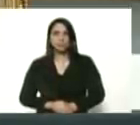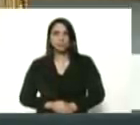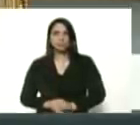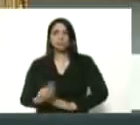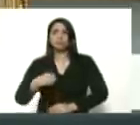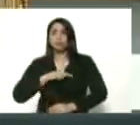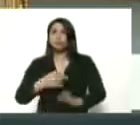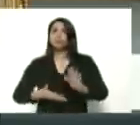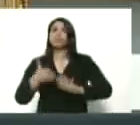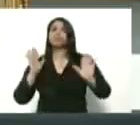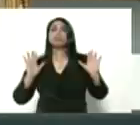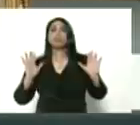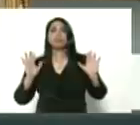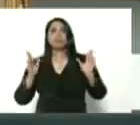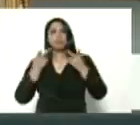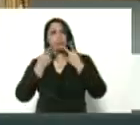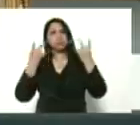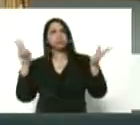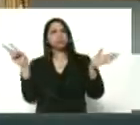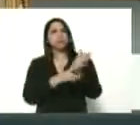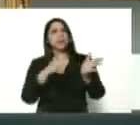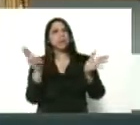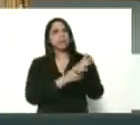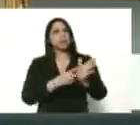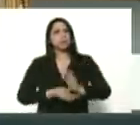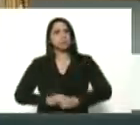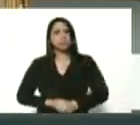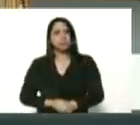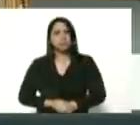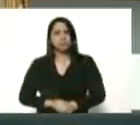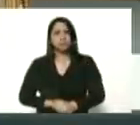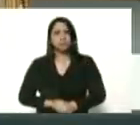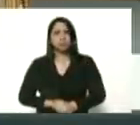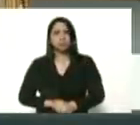Nosotros salimos a decir la verdad.